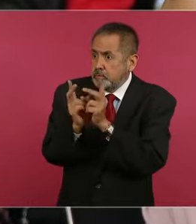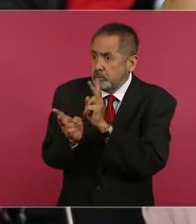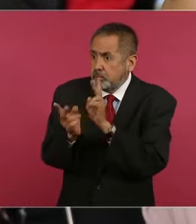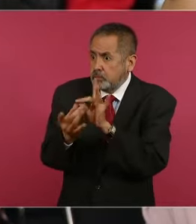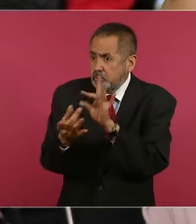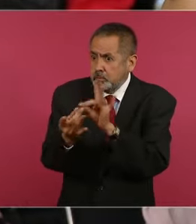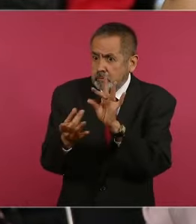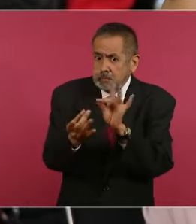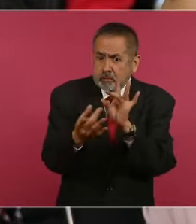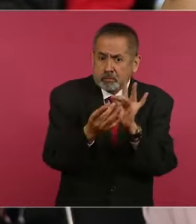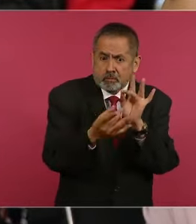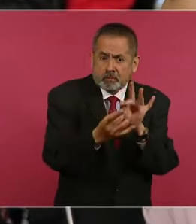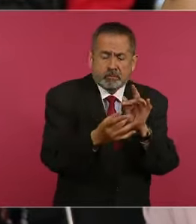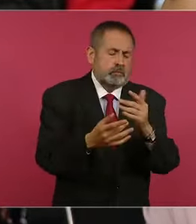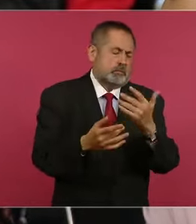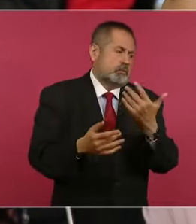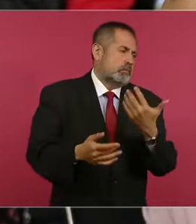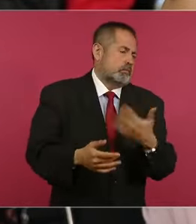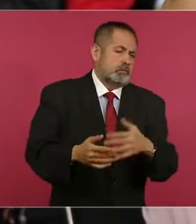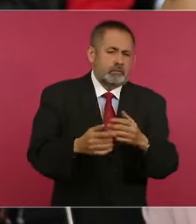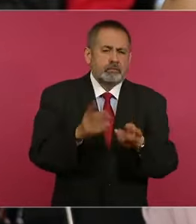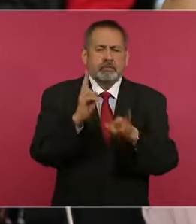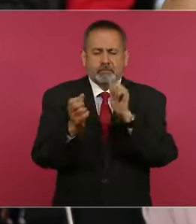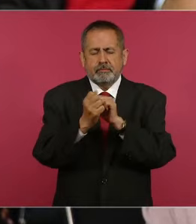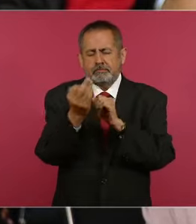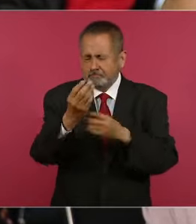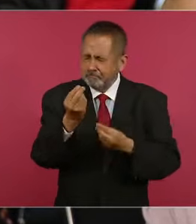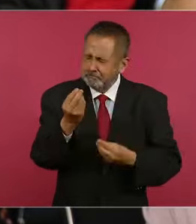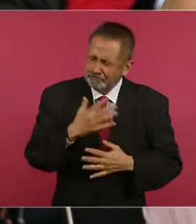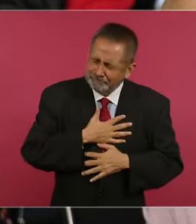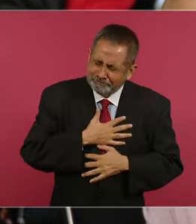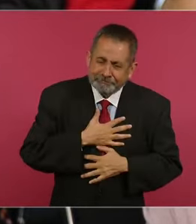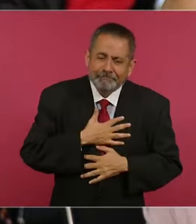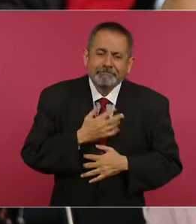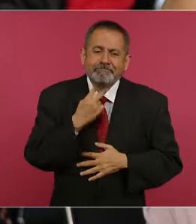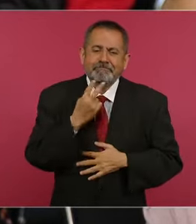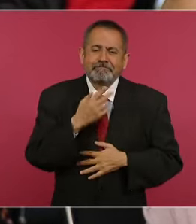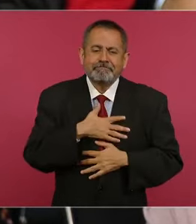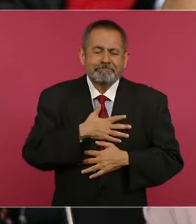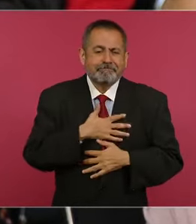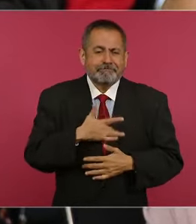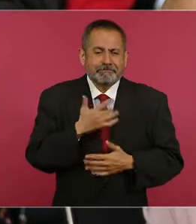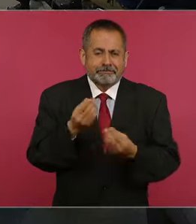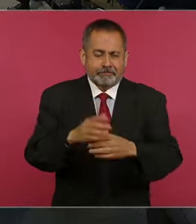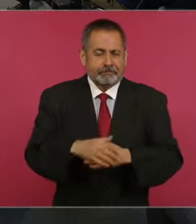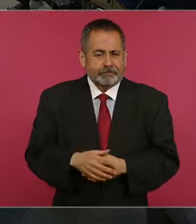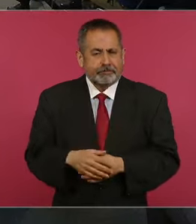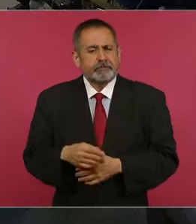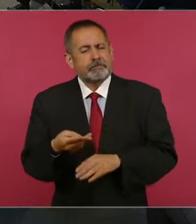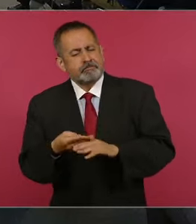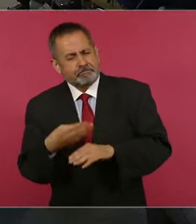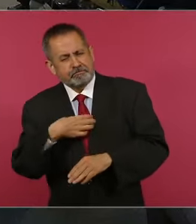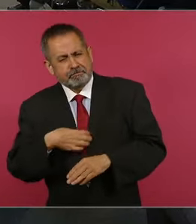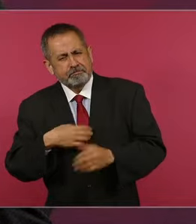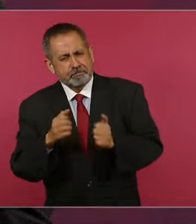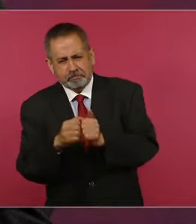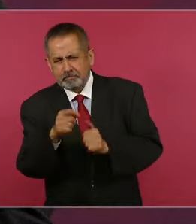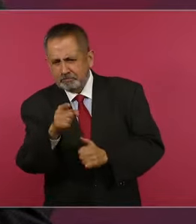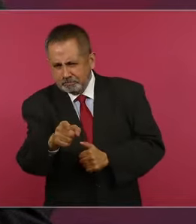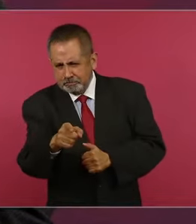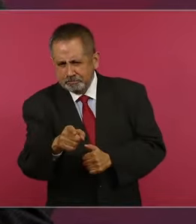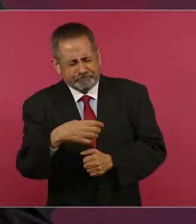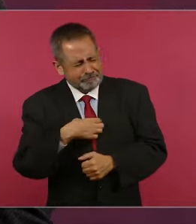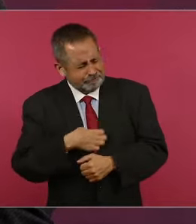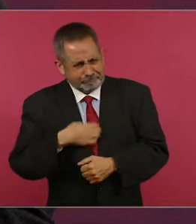todo de hablar con usted. Sí. Gracias. Nosotros estamos muy contentos contigo y